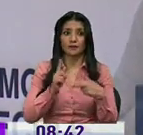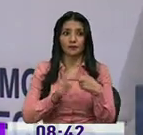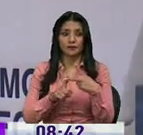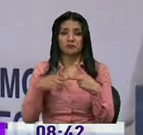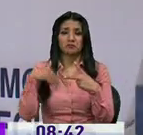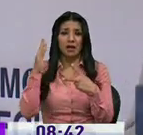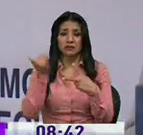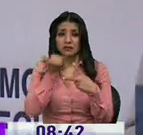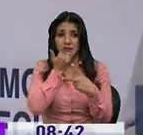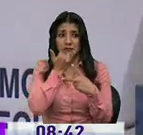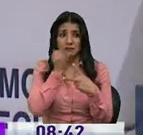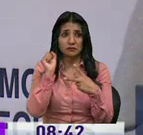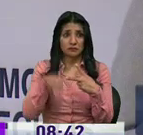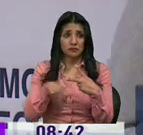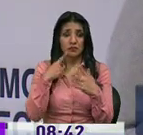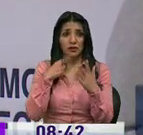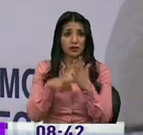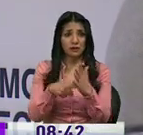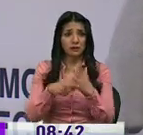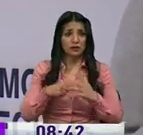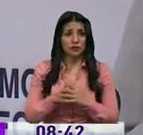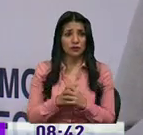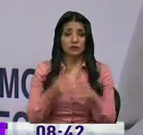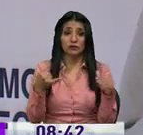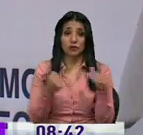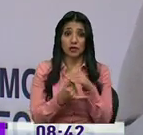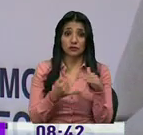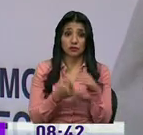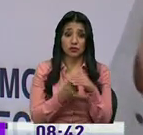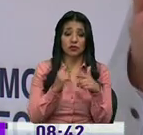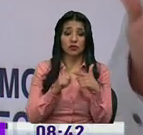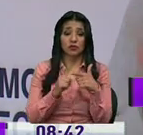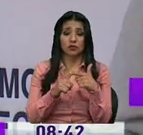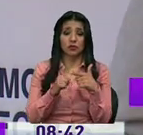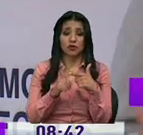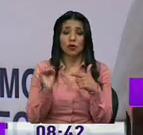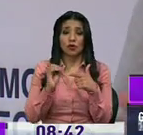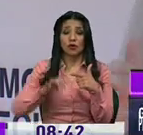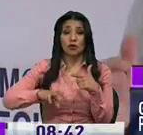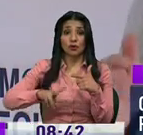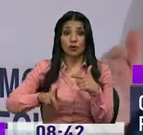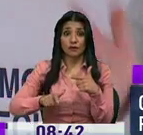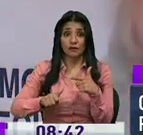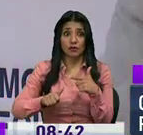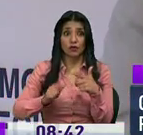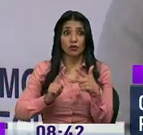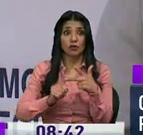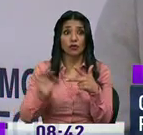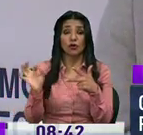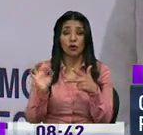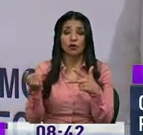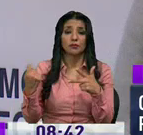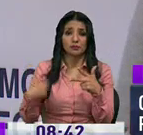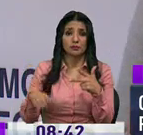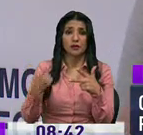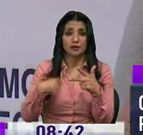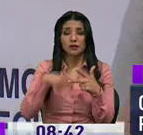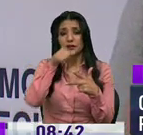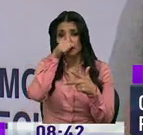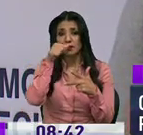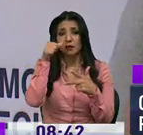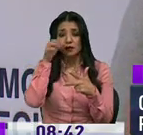comunes tienen que ver con delitos sexuales, robo y tráfico de